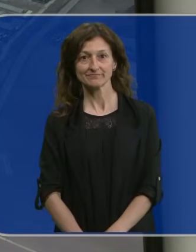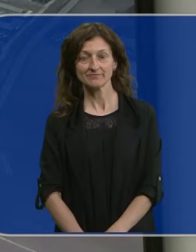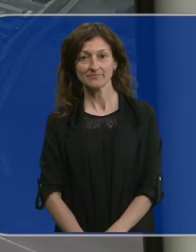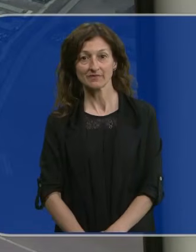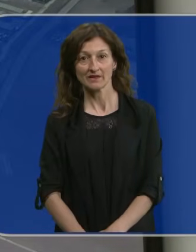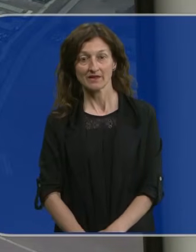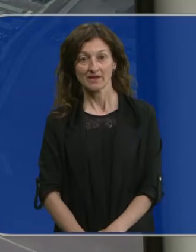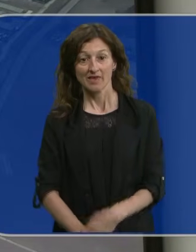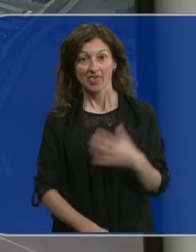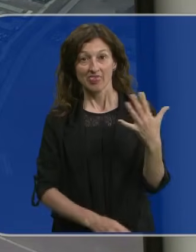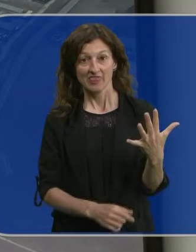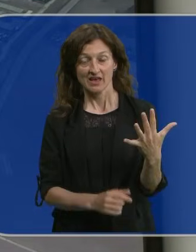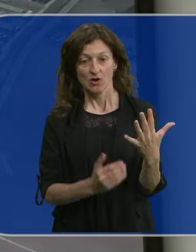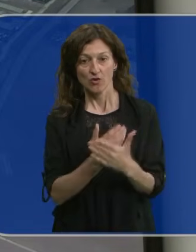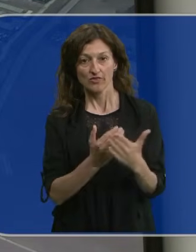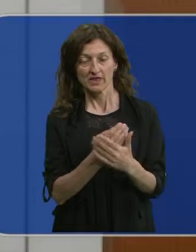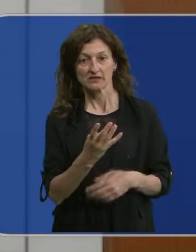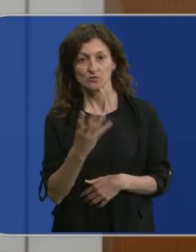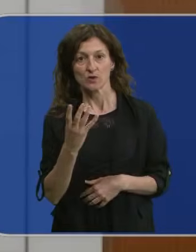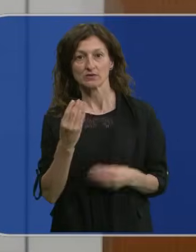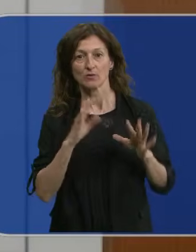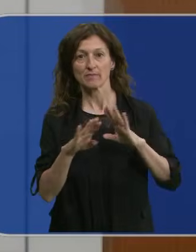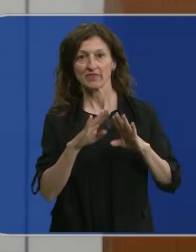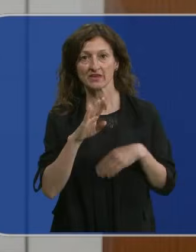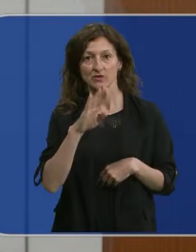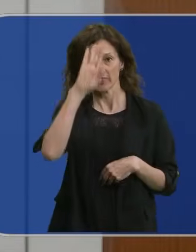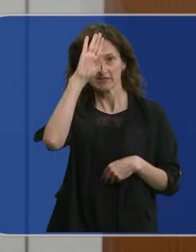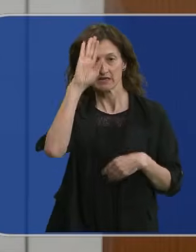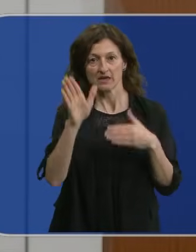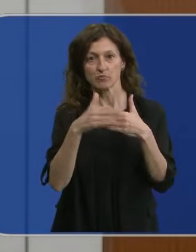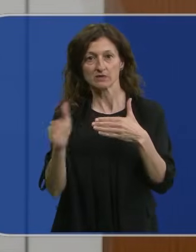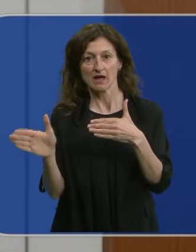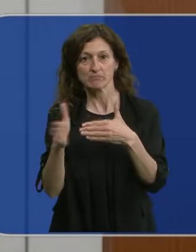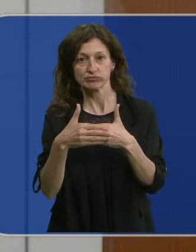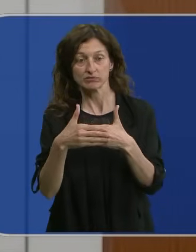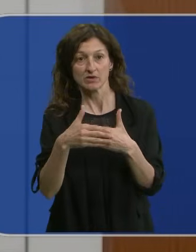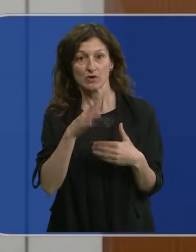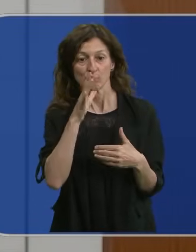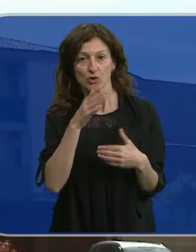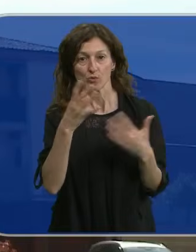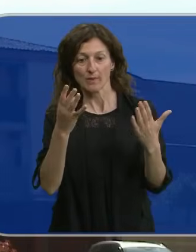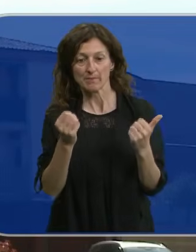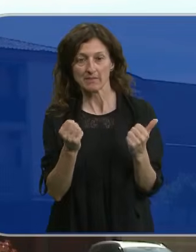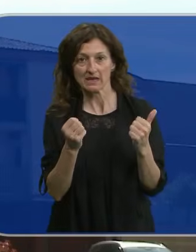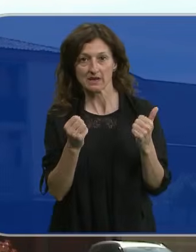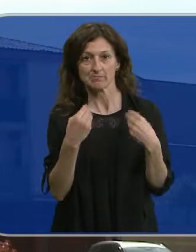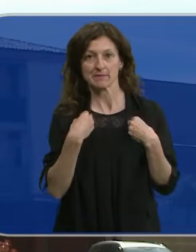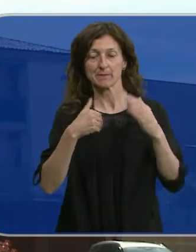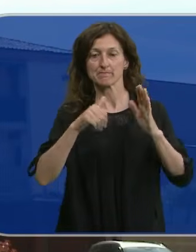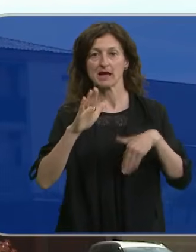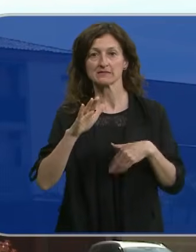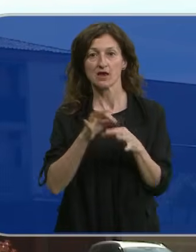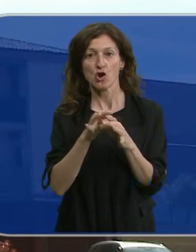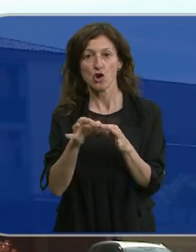4 de los 5 días laborales los vecinos de La Cisterniga se encuentran esta puerta cerrada. Por su población de más de 9.000 habitantes, a